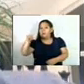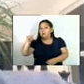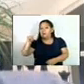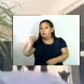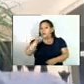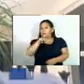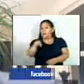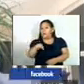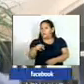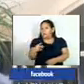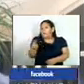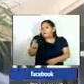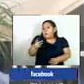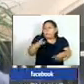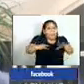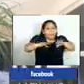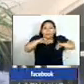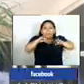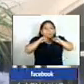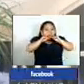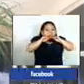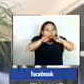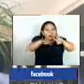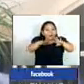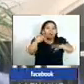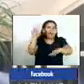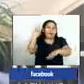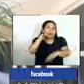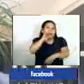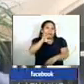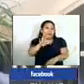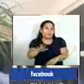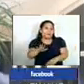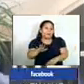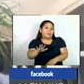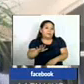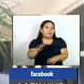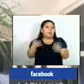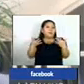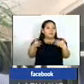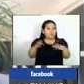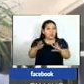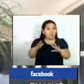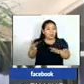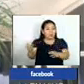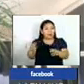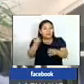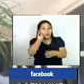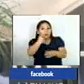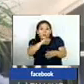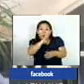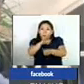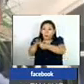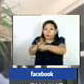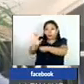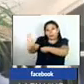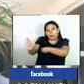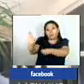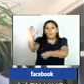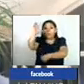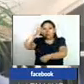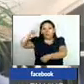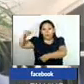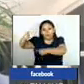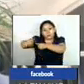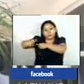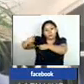infectocontagiosas como se ha mencionado las cepas encontradas en Inglaterra, Sudáfrica y